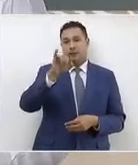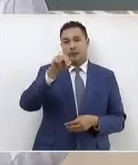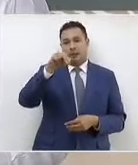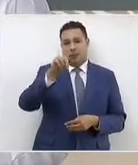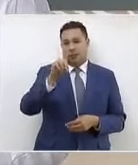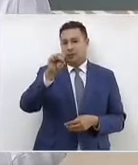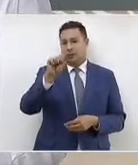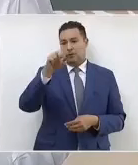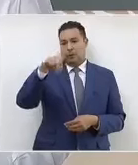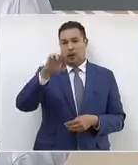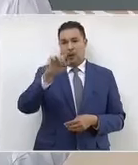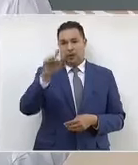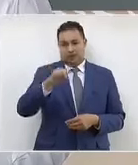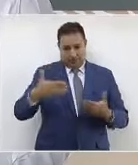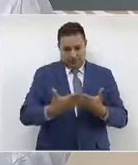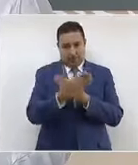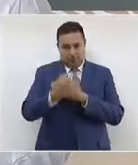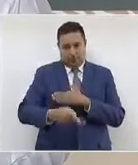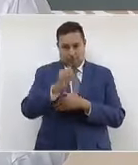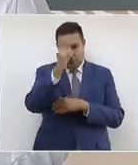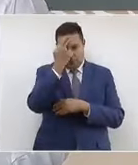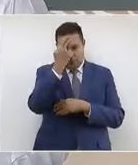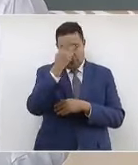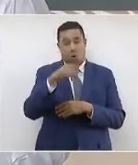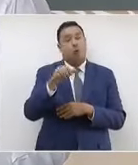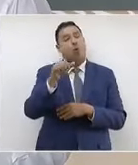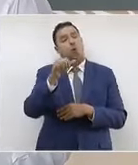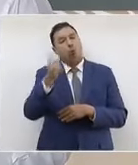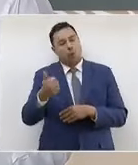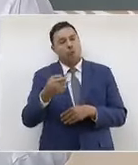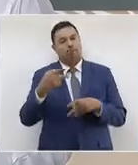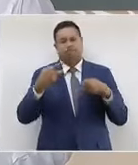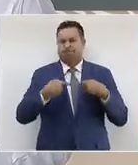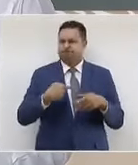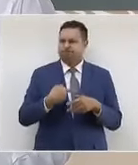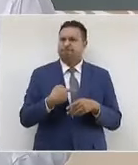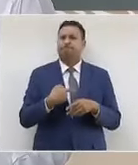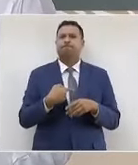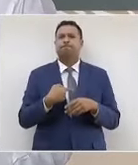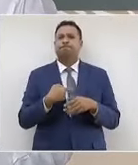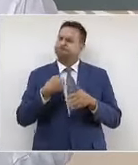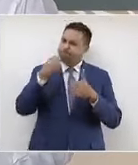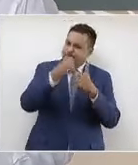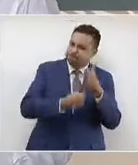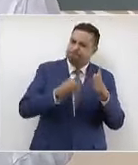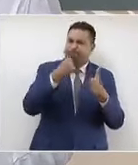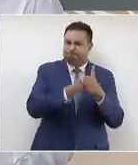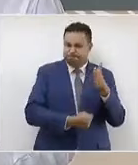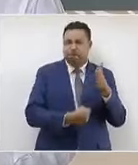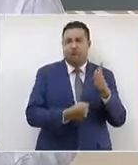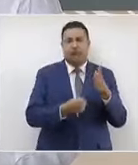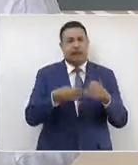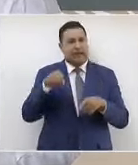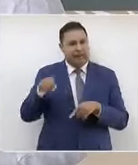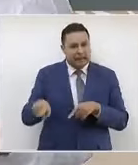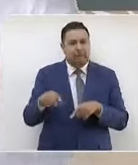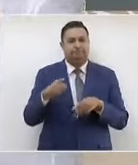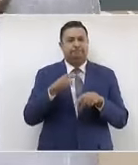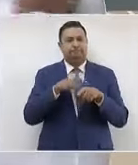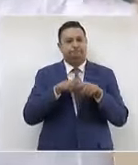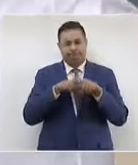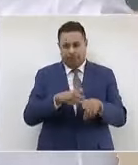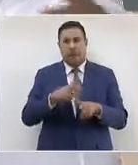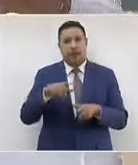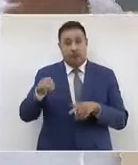Luis, un luchador por la democracia, precursor de